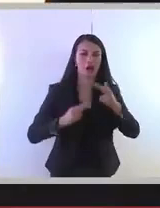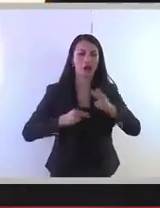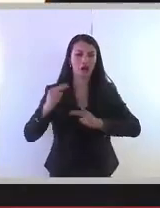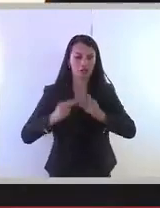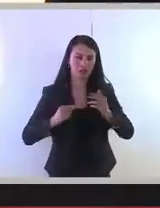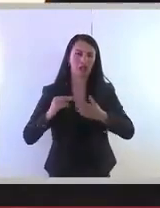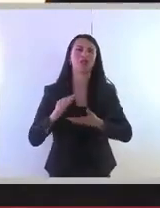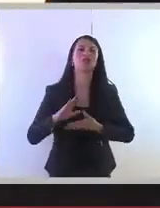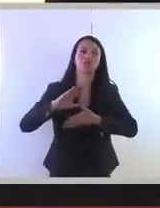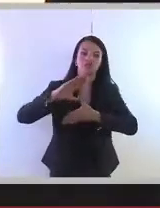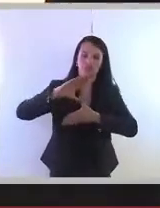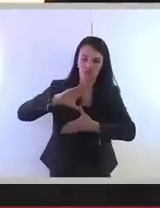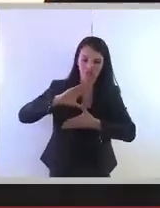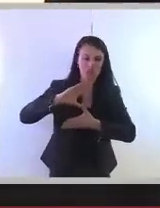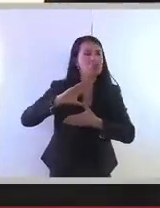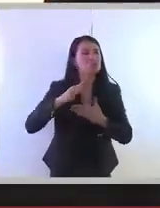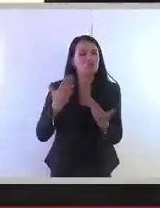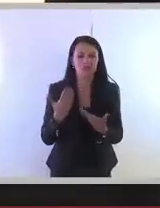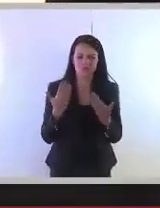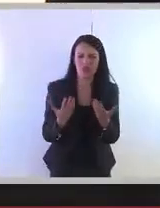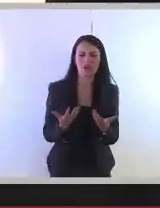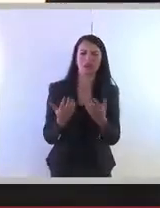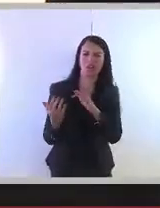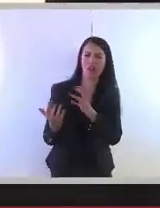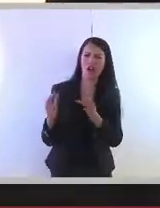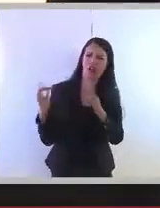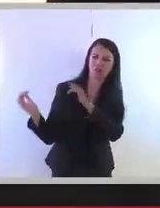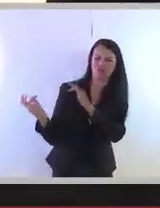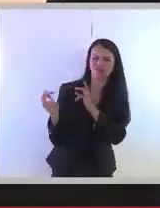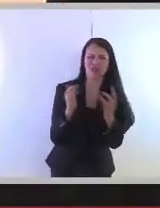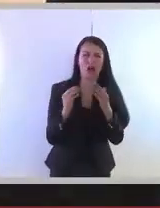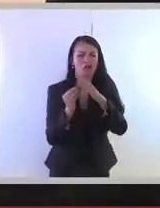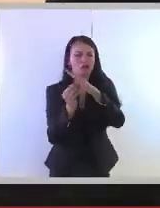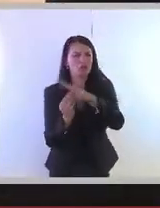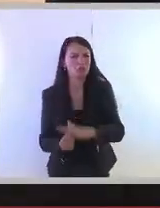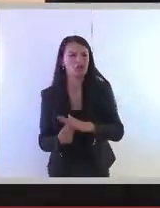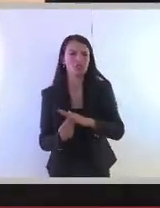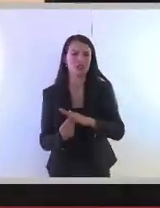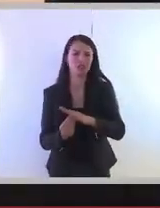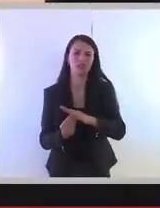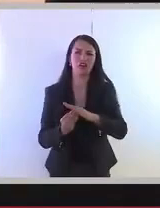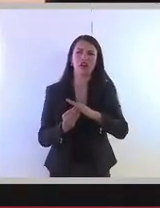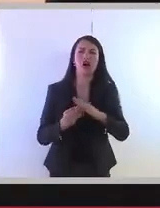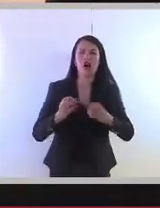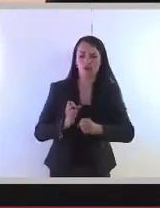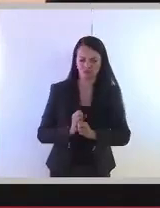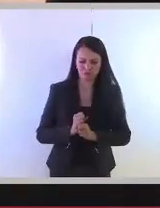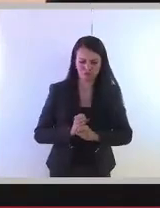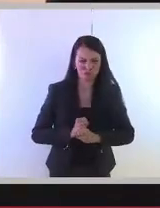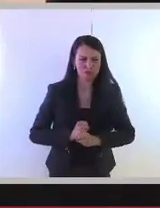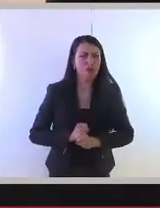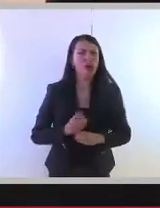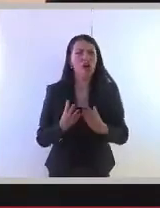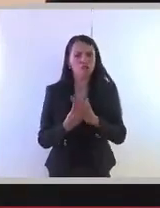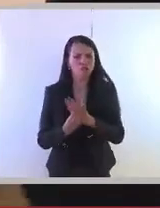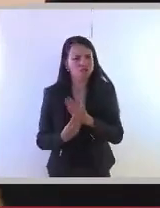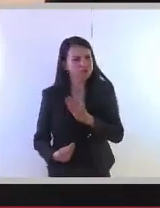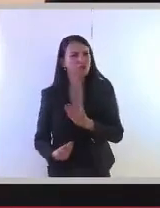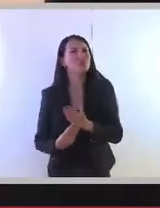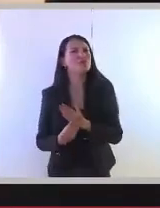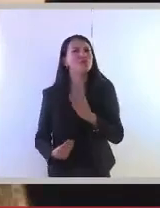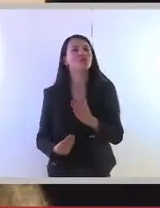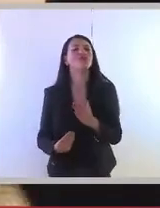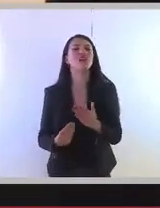América donde cese la guerra, la exclusión, la pobreza, y que ojalá